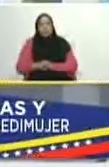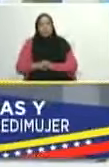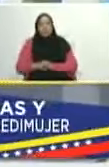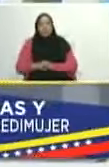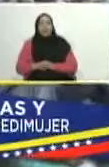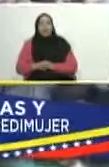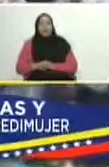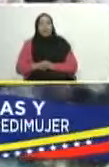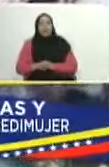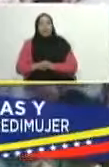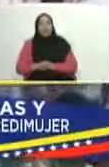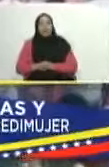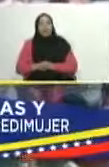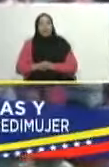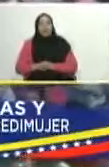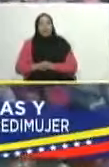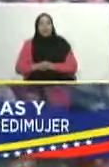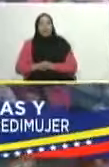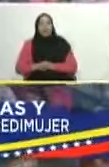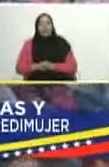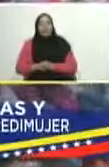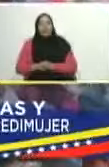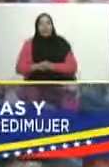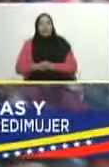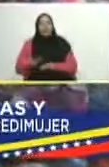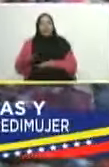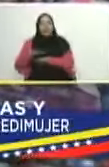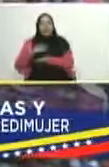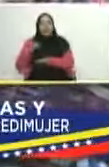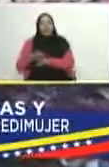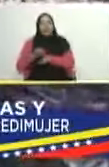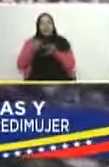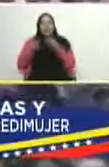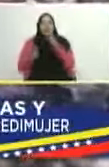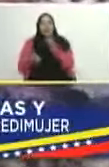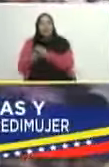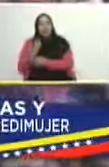Quiero aprovechar hoy, jueves 9 de mayo,